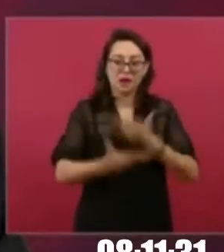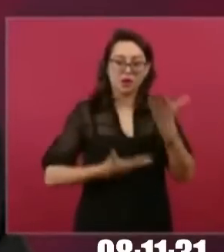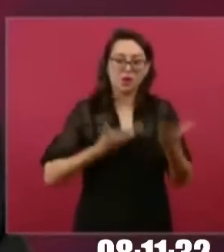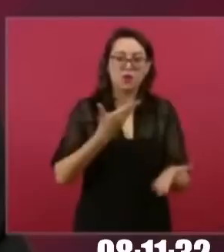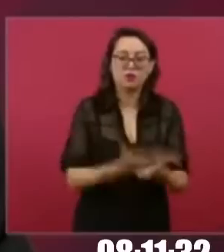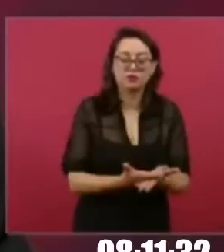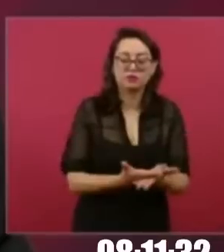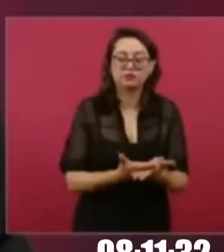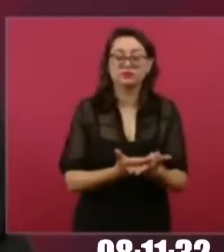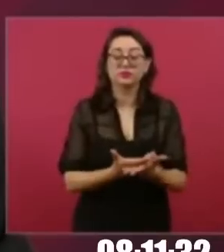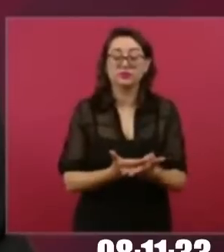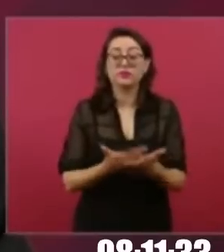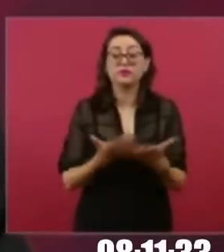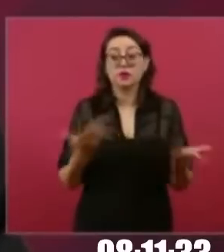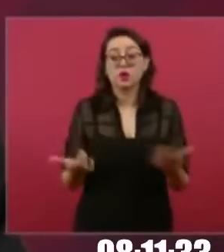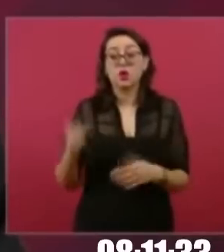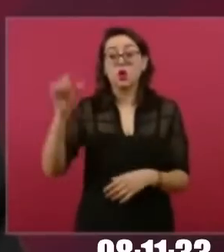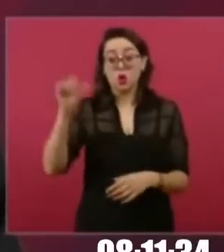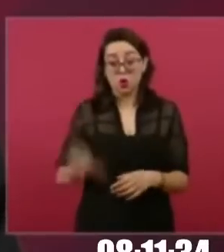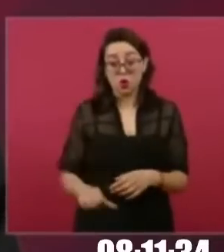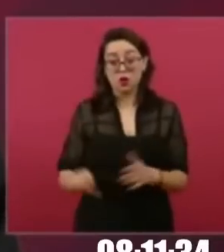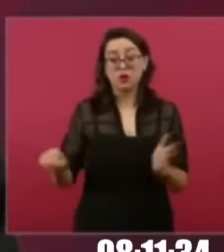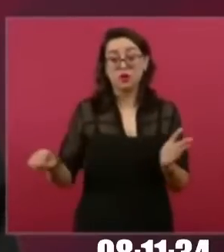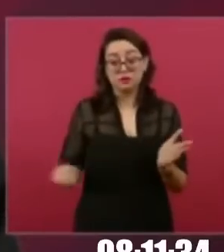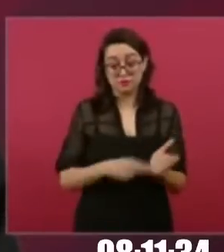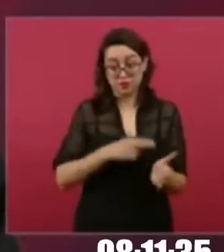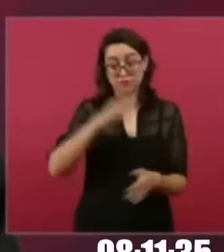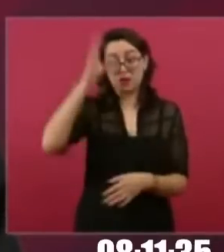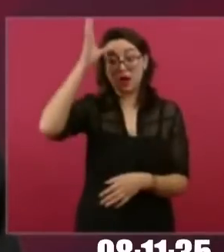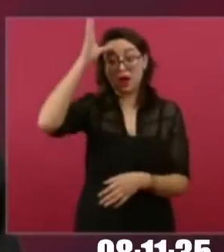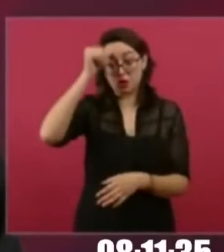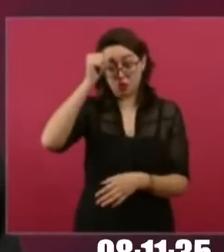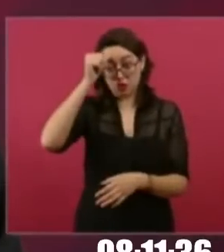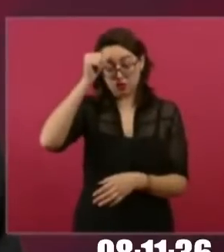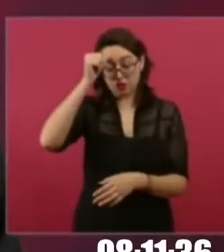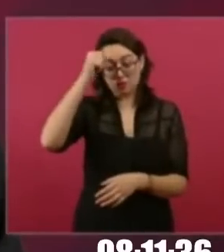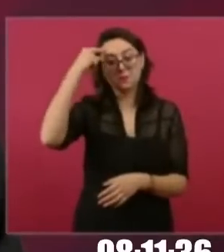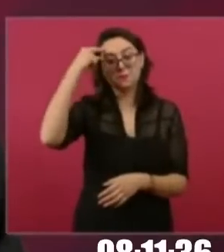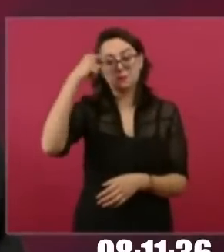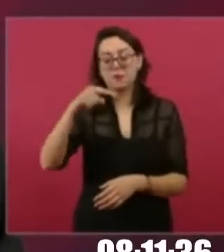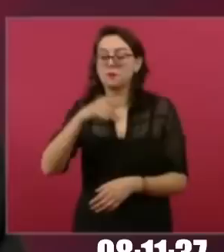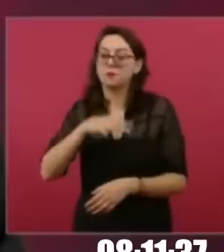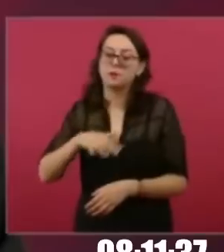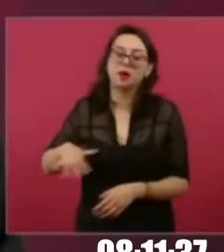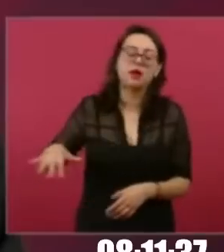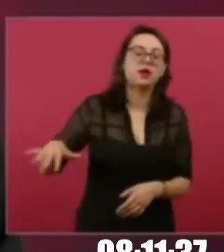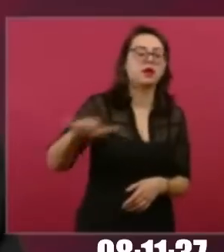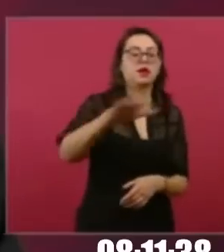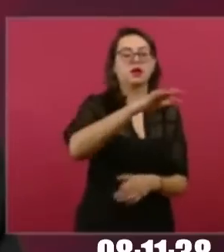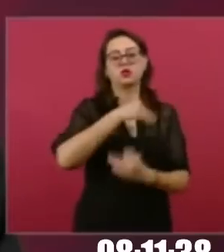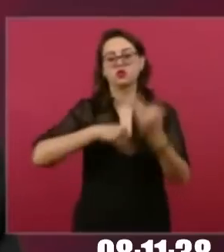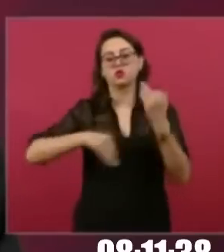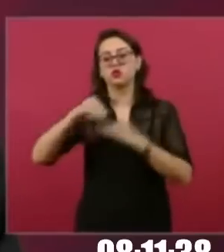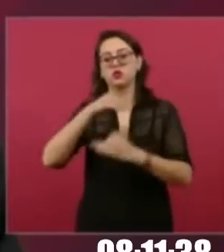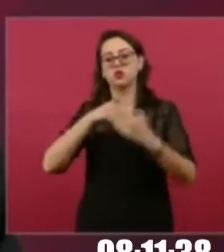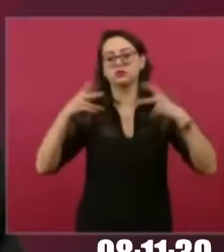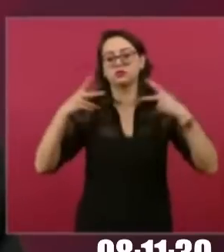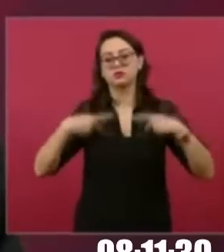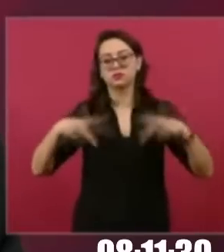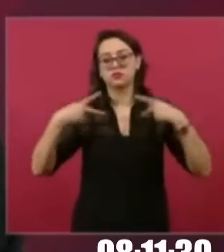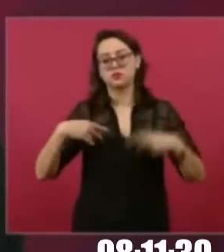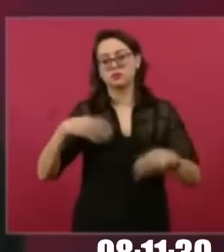revisemos todo para que le acerquemos el bienestar y la salud a todos los pueblos de Baja California Sur